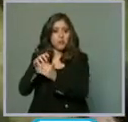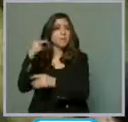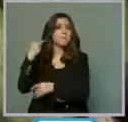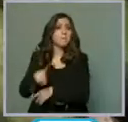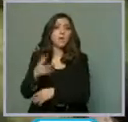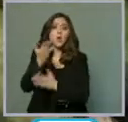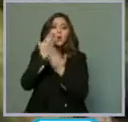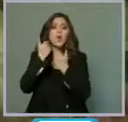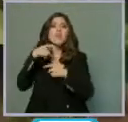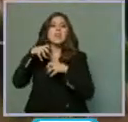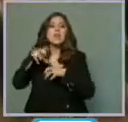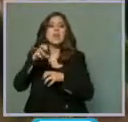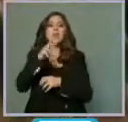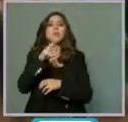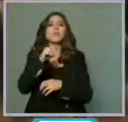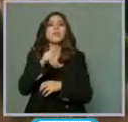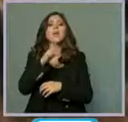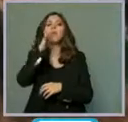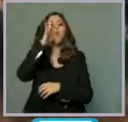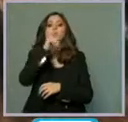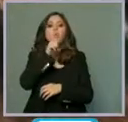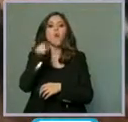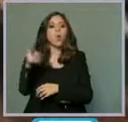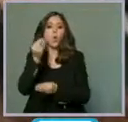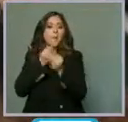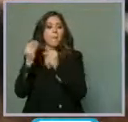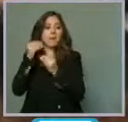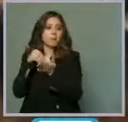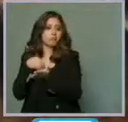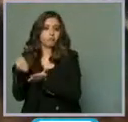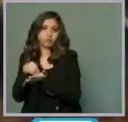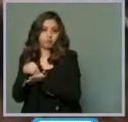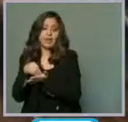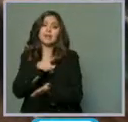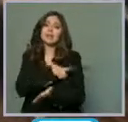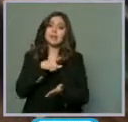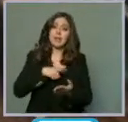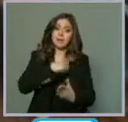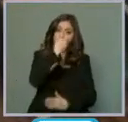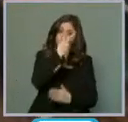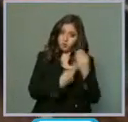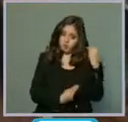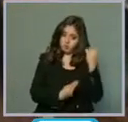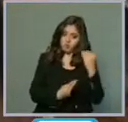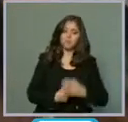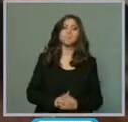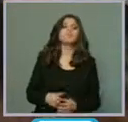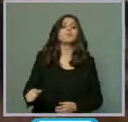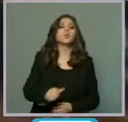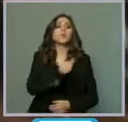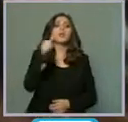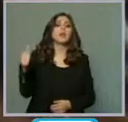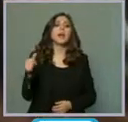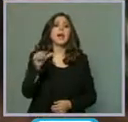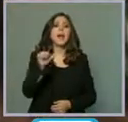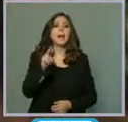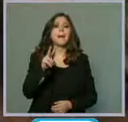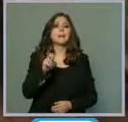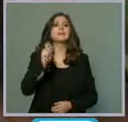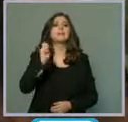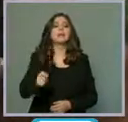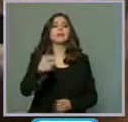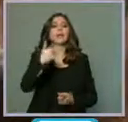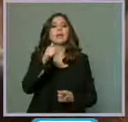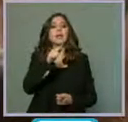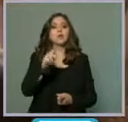excluido. ¿Me explico? No come Entonces, cerdo. Tienen que ser esas dos. Ahora, por ejemplo, en el caso de las aves, bueno, pues se comen ganso,